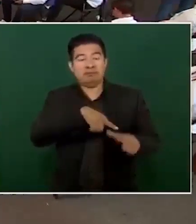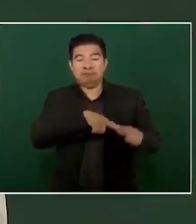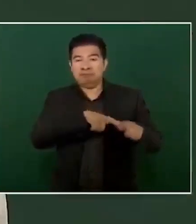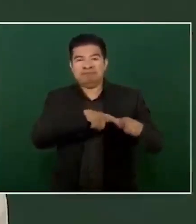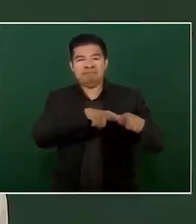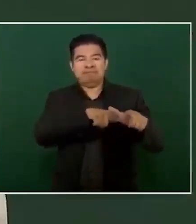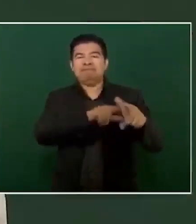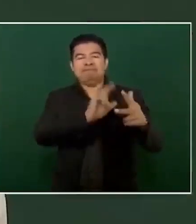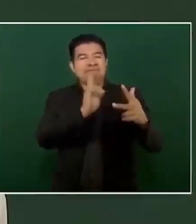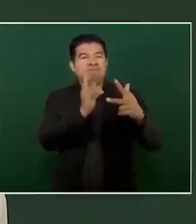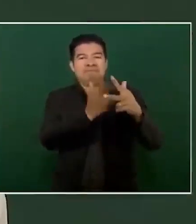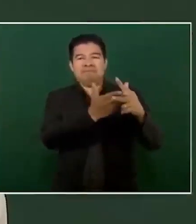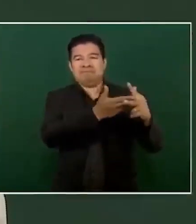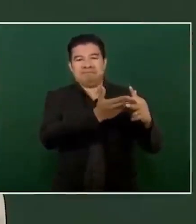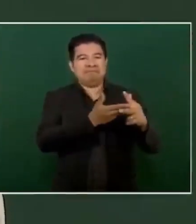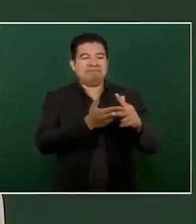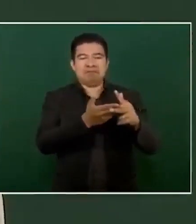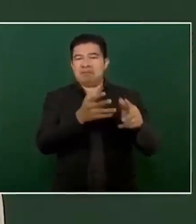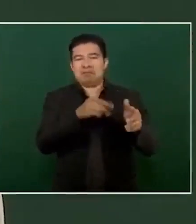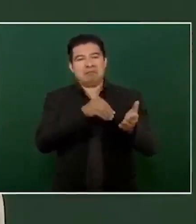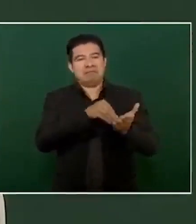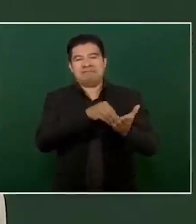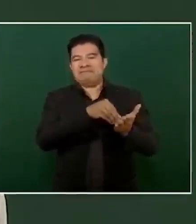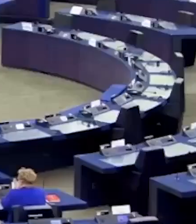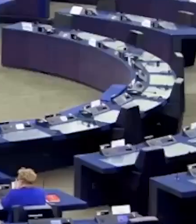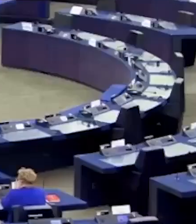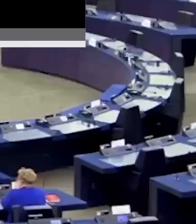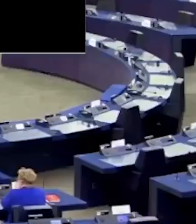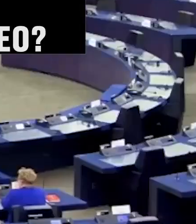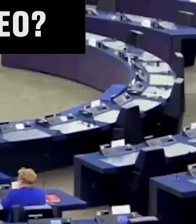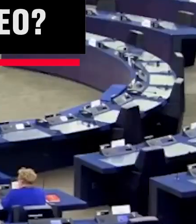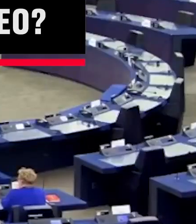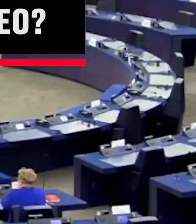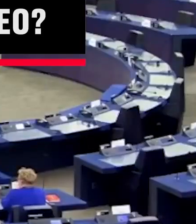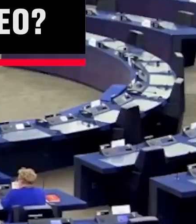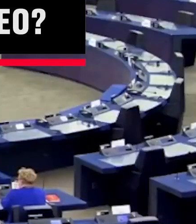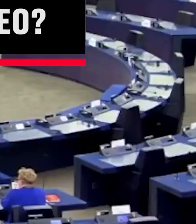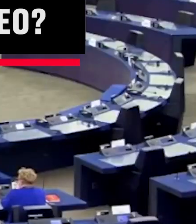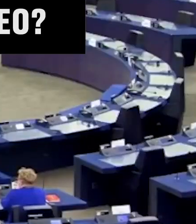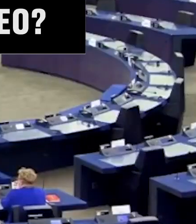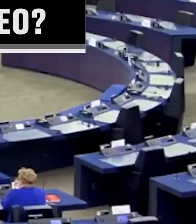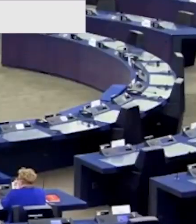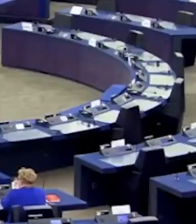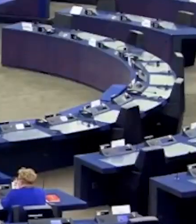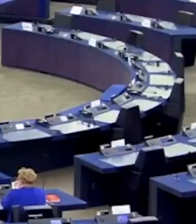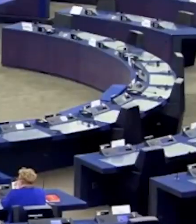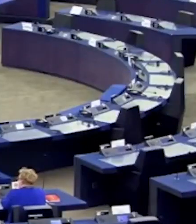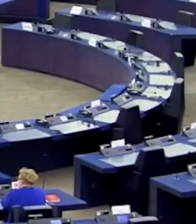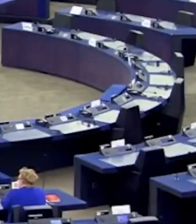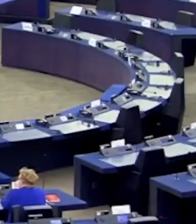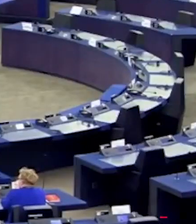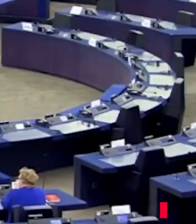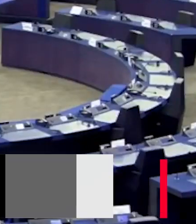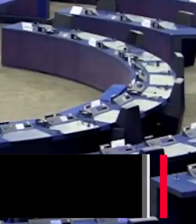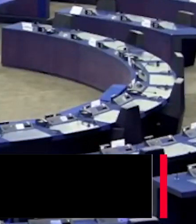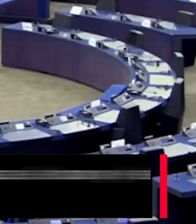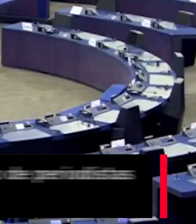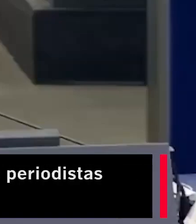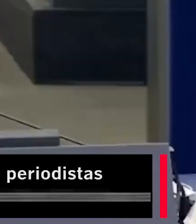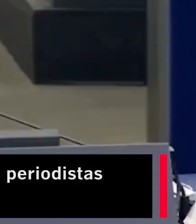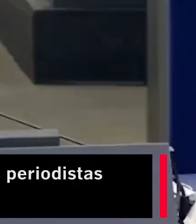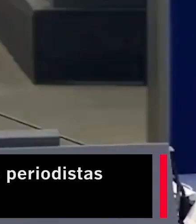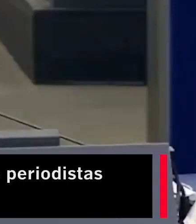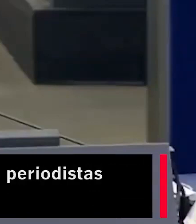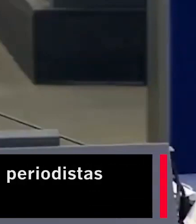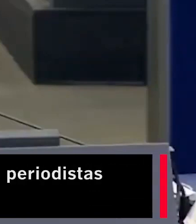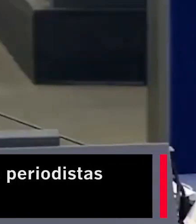Homicidios En el país Pero que dijo El parlamento europeo Este jueves El